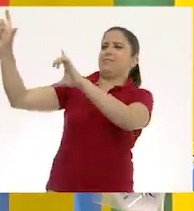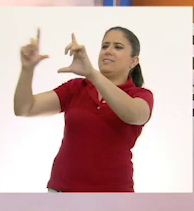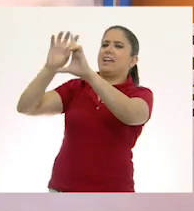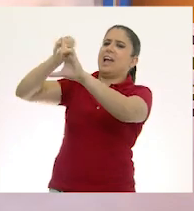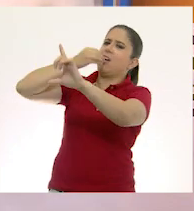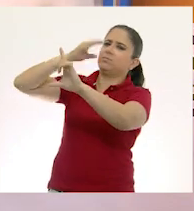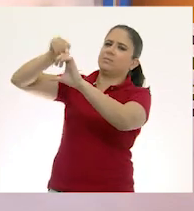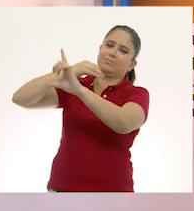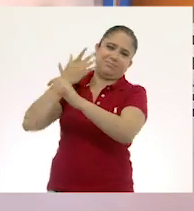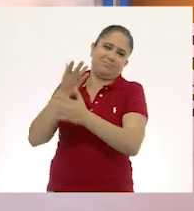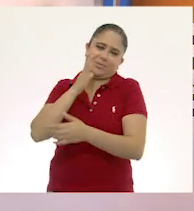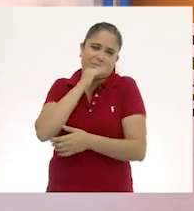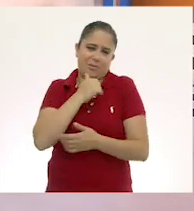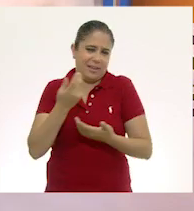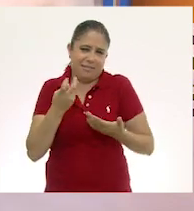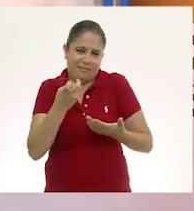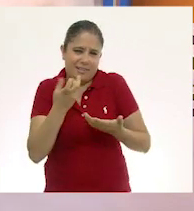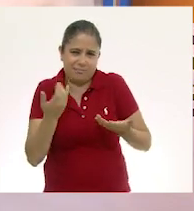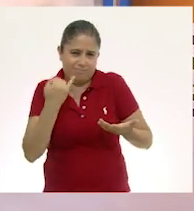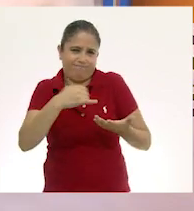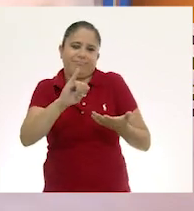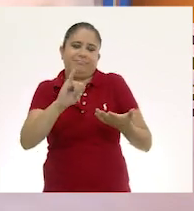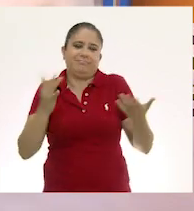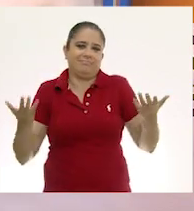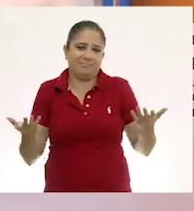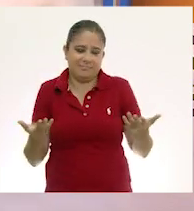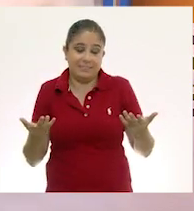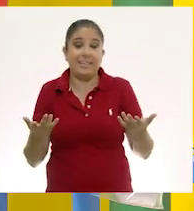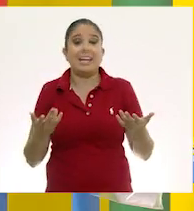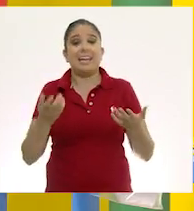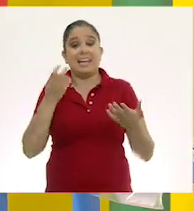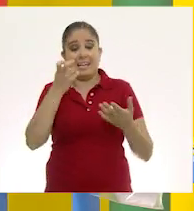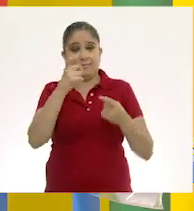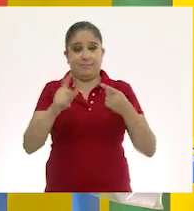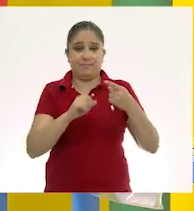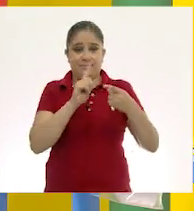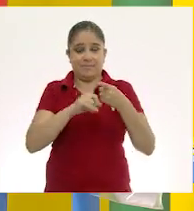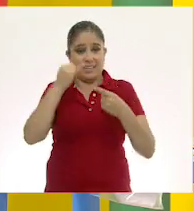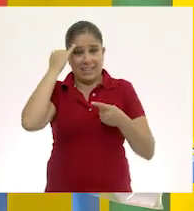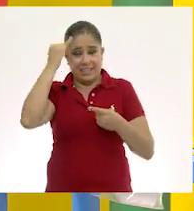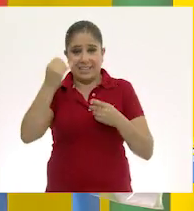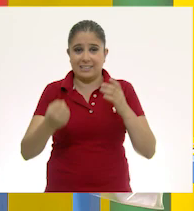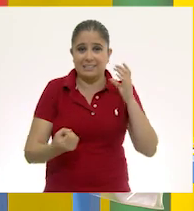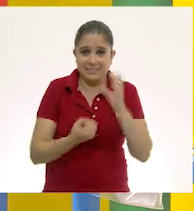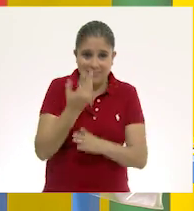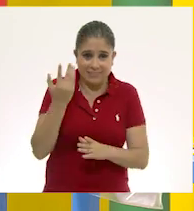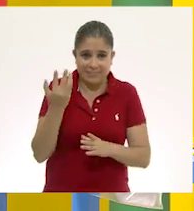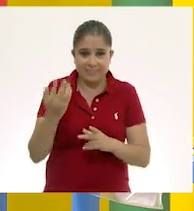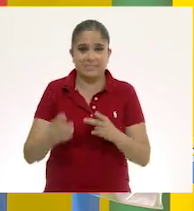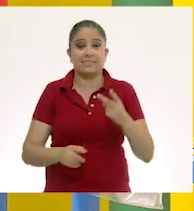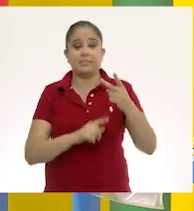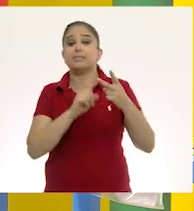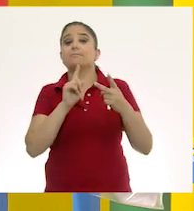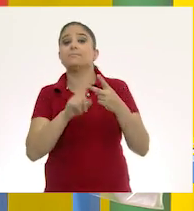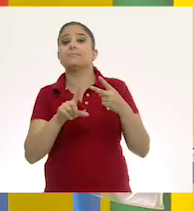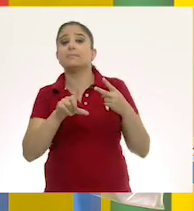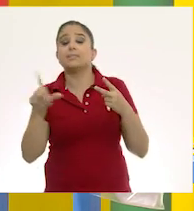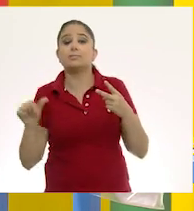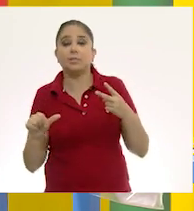acuerdo entre nosotros para hacer eso, porque no lo lograríamos. No. Entonces, lo primero son las ideas nuevas. Así es.